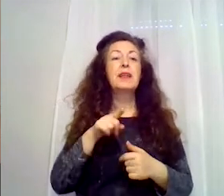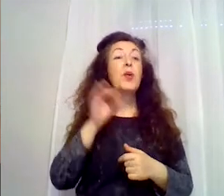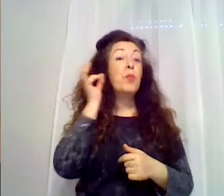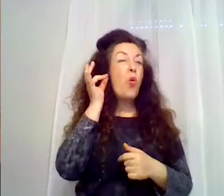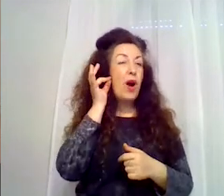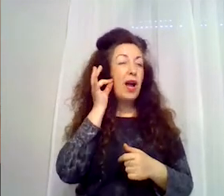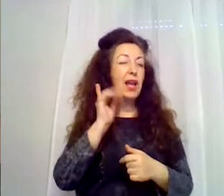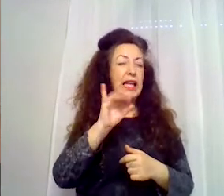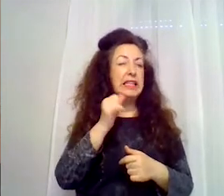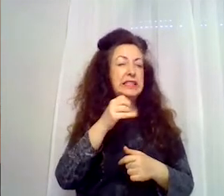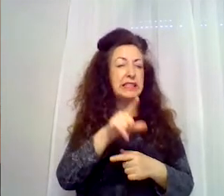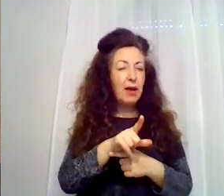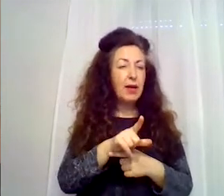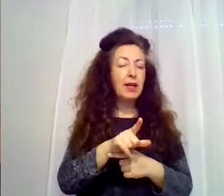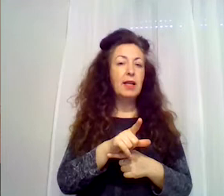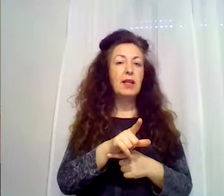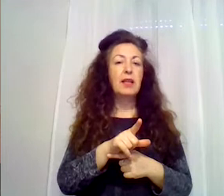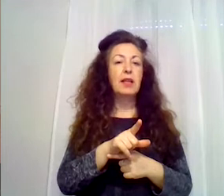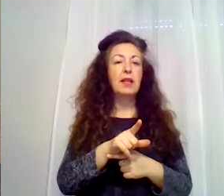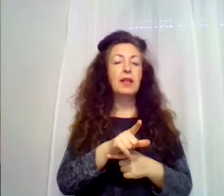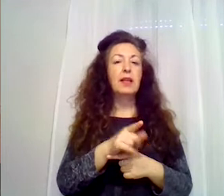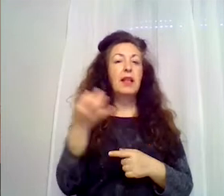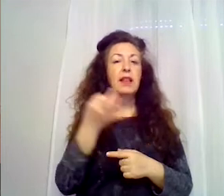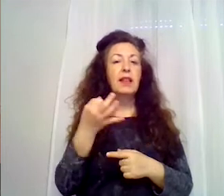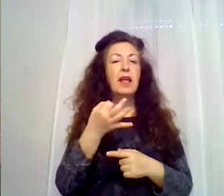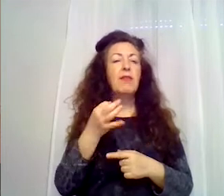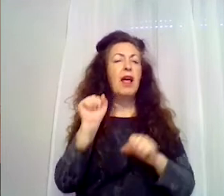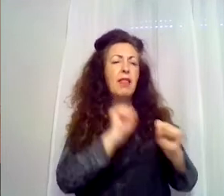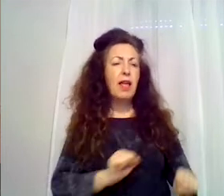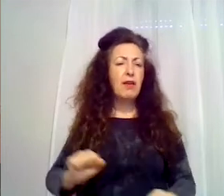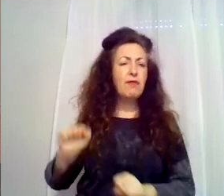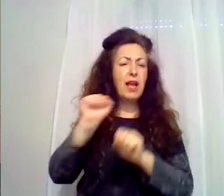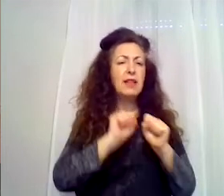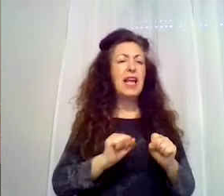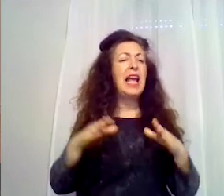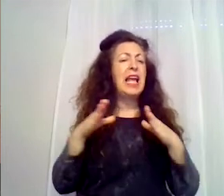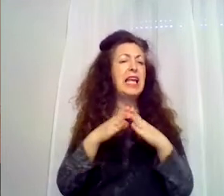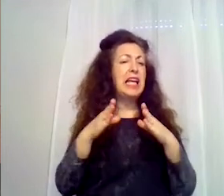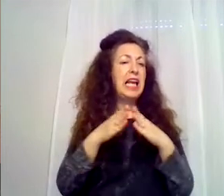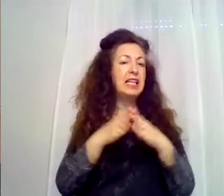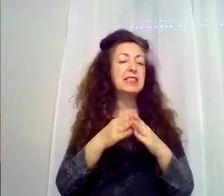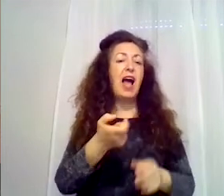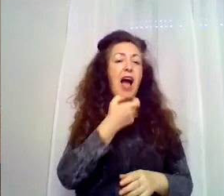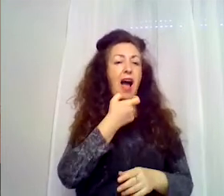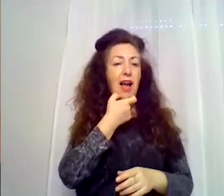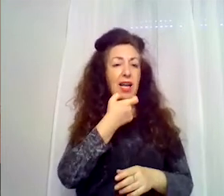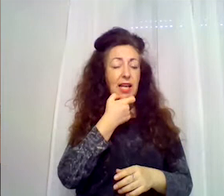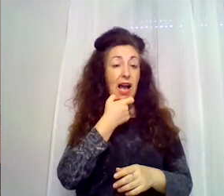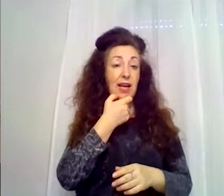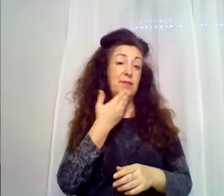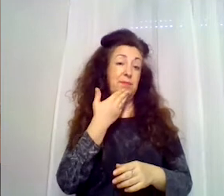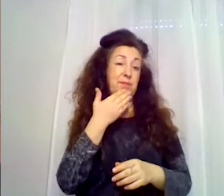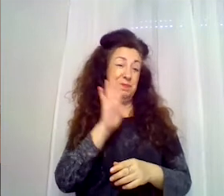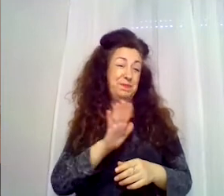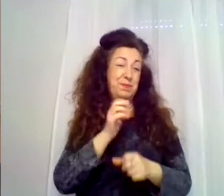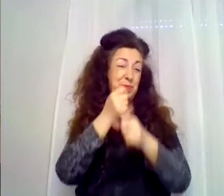duda, es que él, como otros muchos personajes de la época, una época muy convulsa, primero porque la reina Isabel I